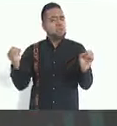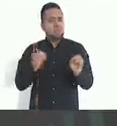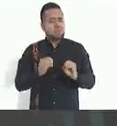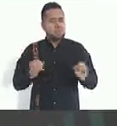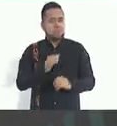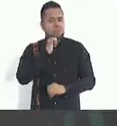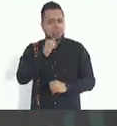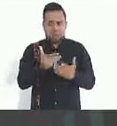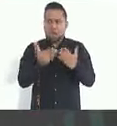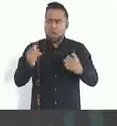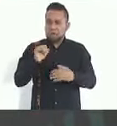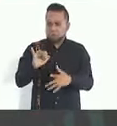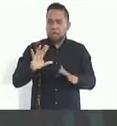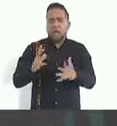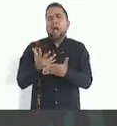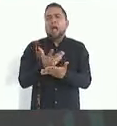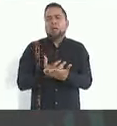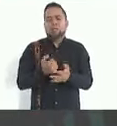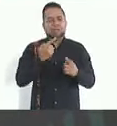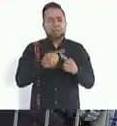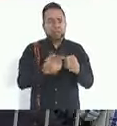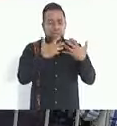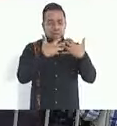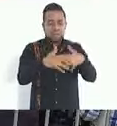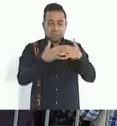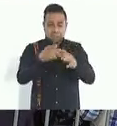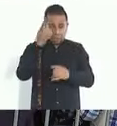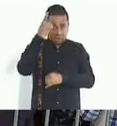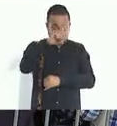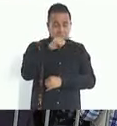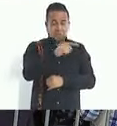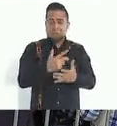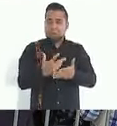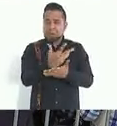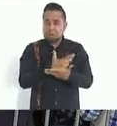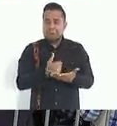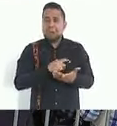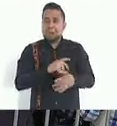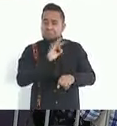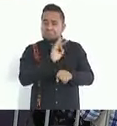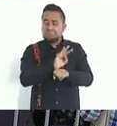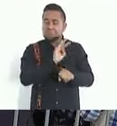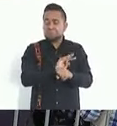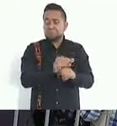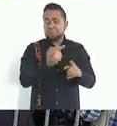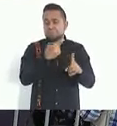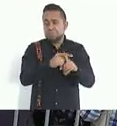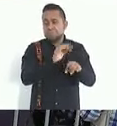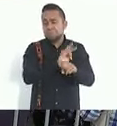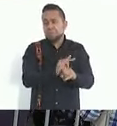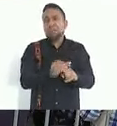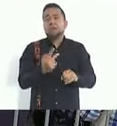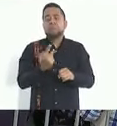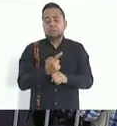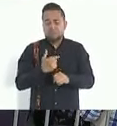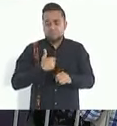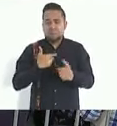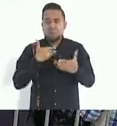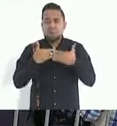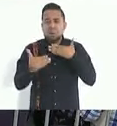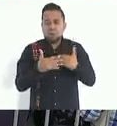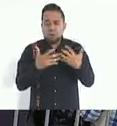Y también los empresarios se han beneficiado. De modo que este modelo